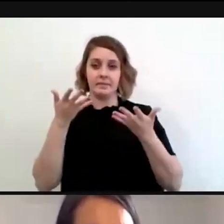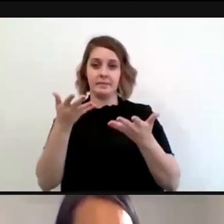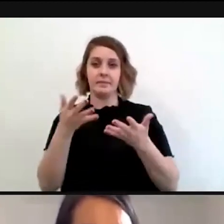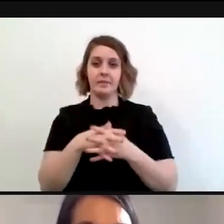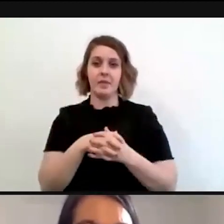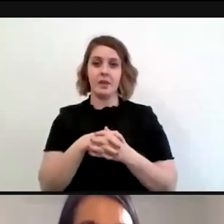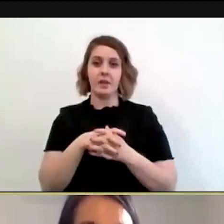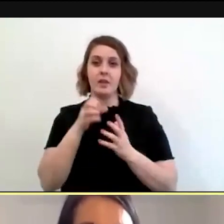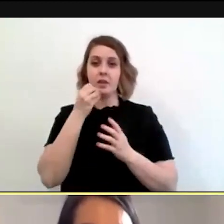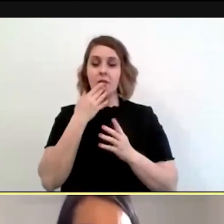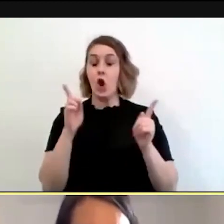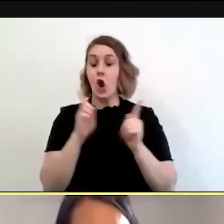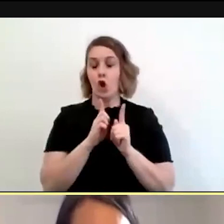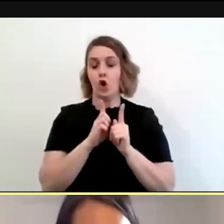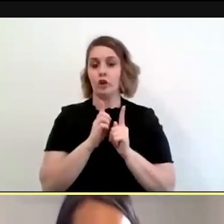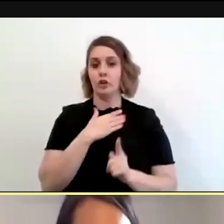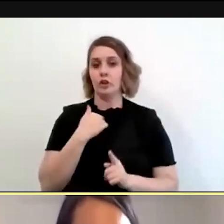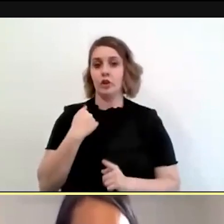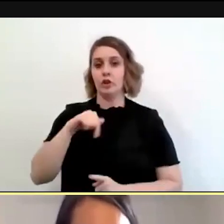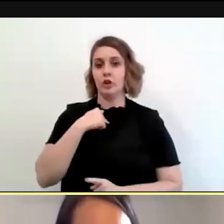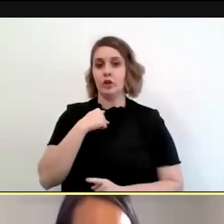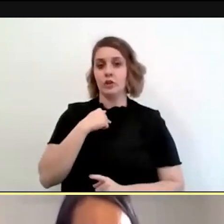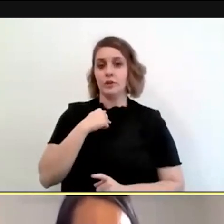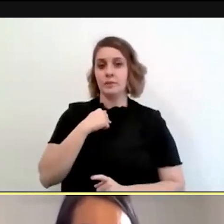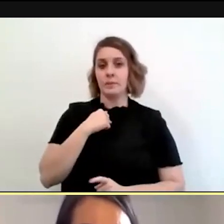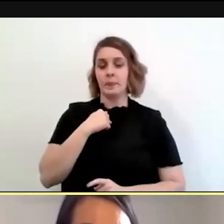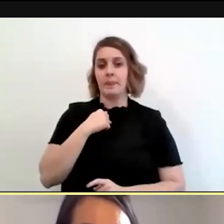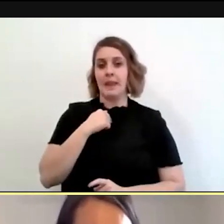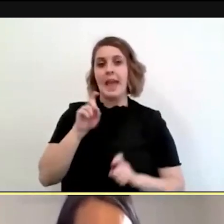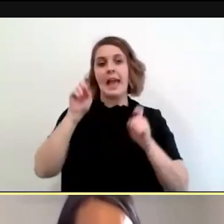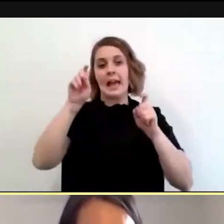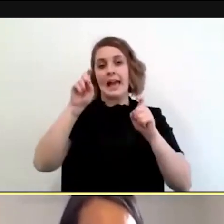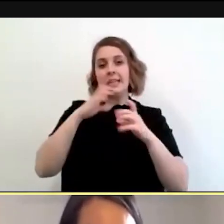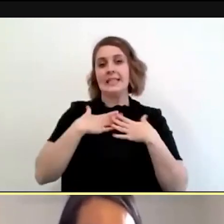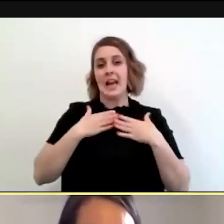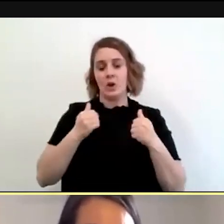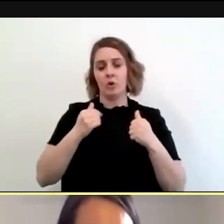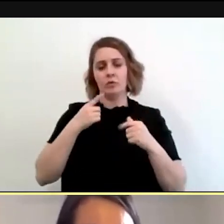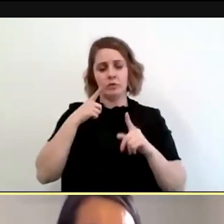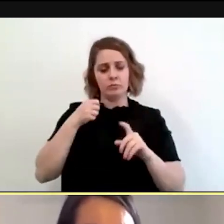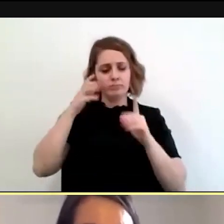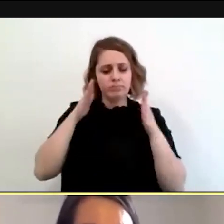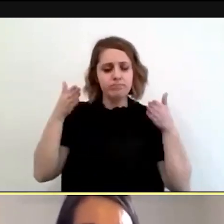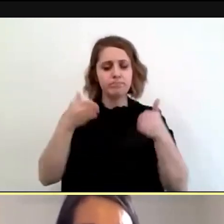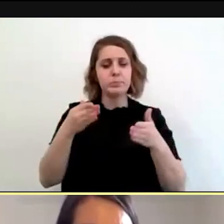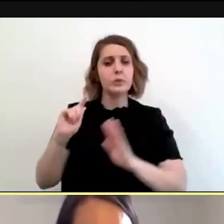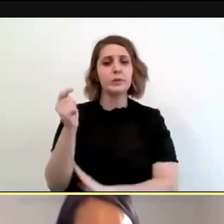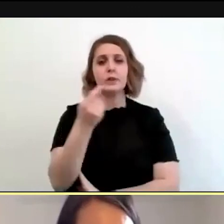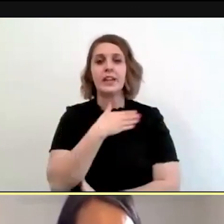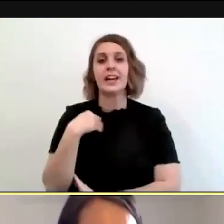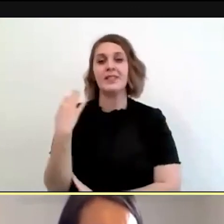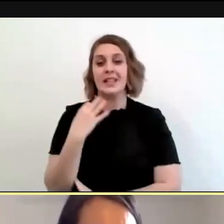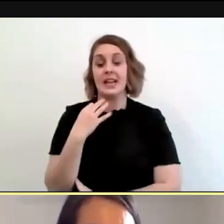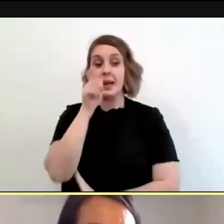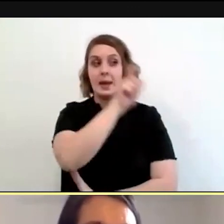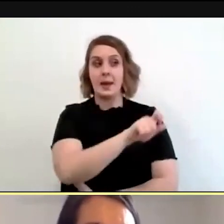muy brevemente, nosotros trabajamos en alfabetización en salud y lo que tratamos de conseguir es que las personas